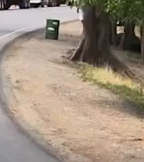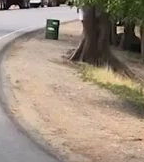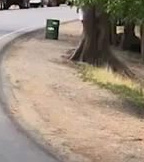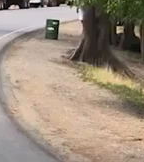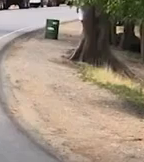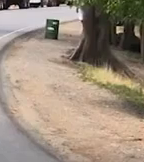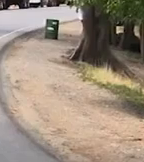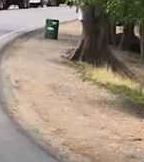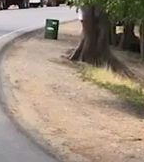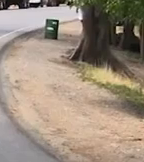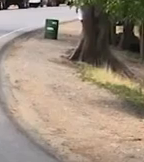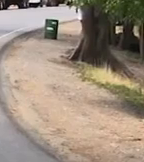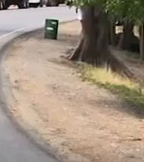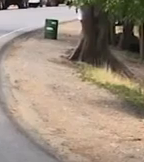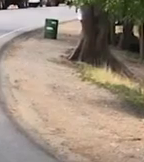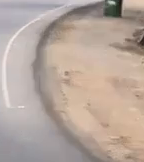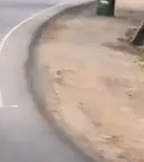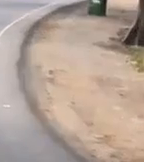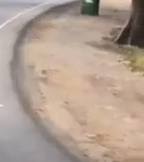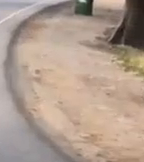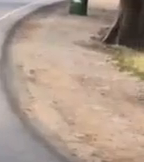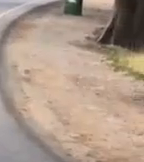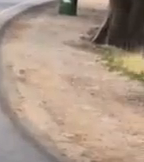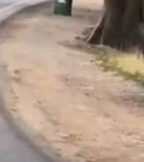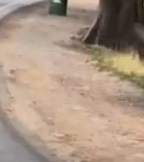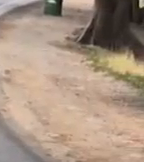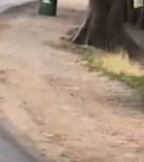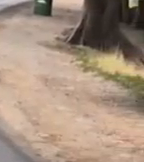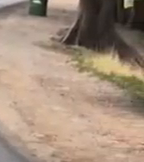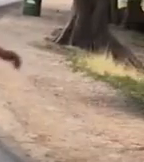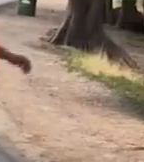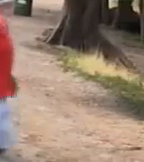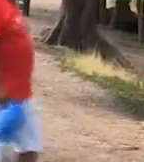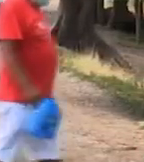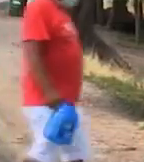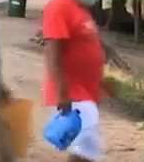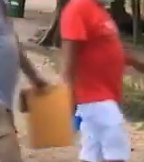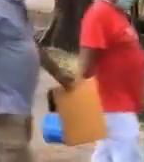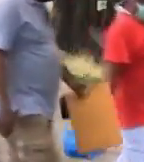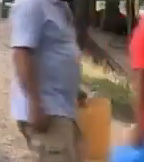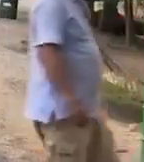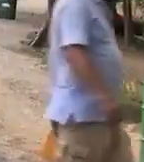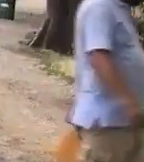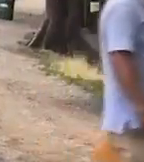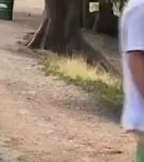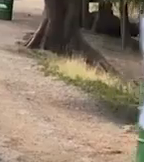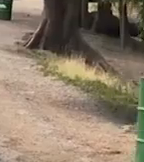cual pretende que los transportistas requerirán de un acompañamiento sanitario con autoridades en